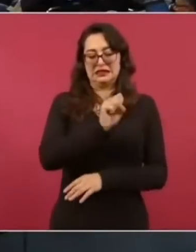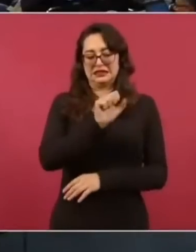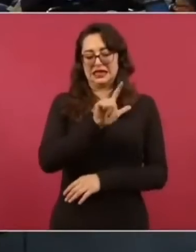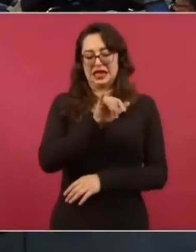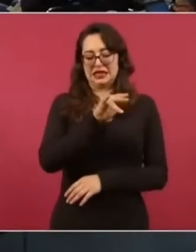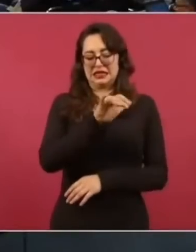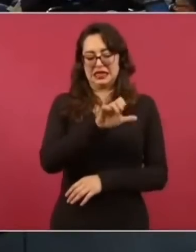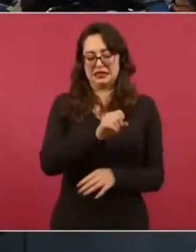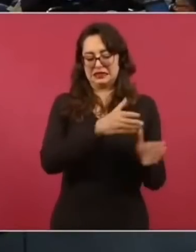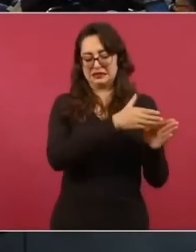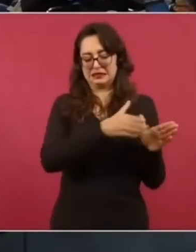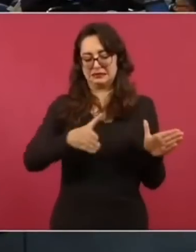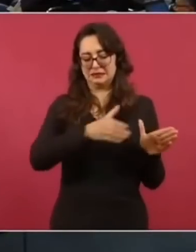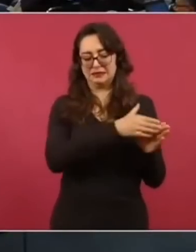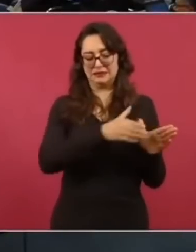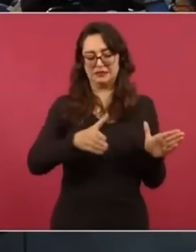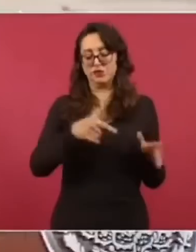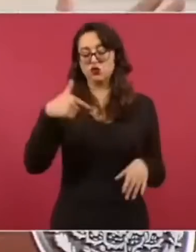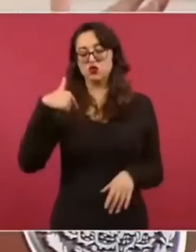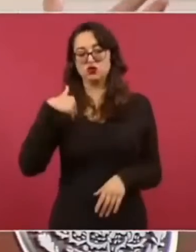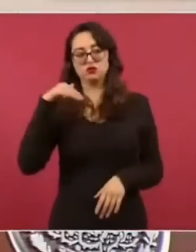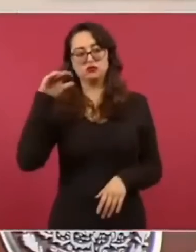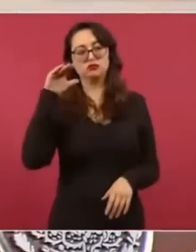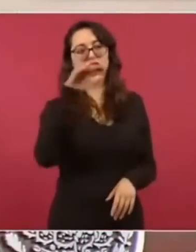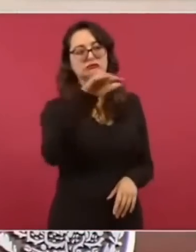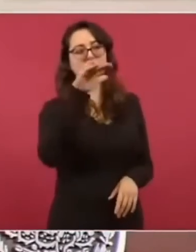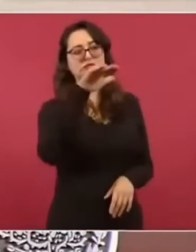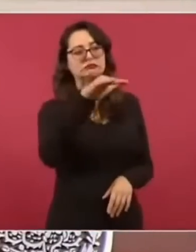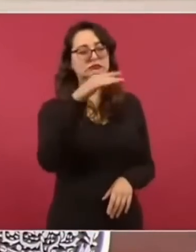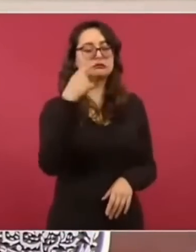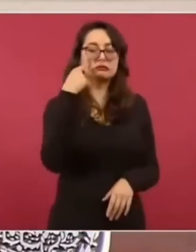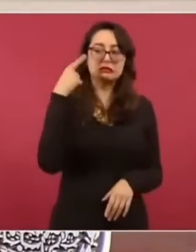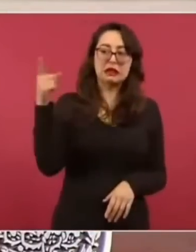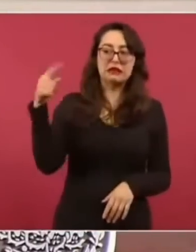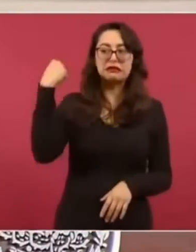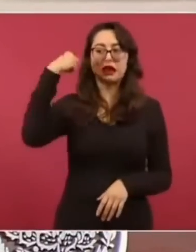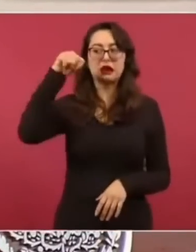de que se anularan las elecciones en Tabasco,